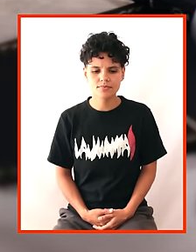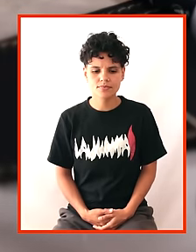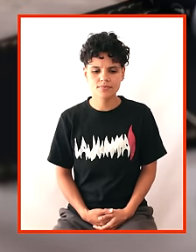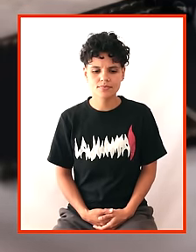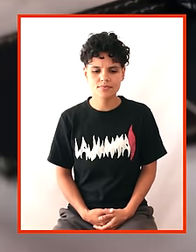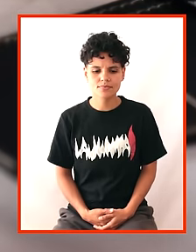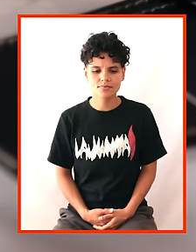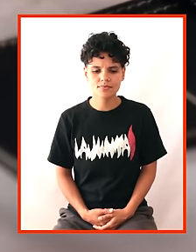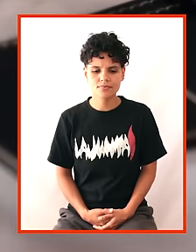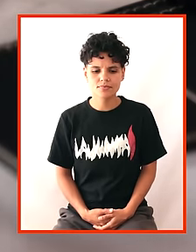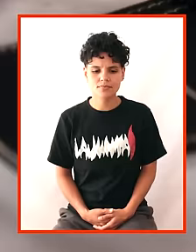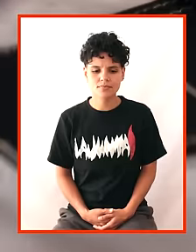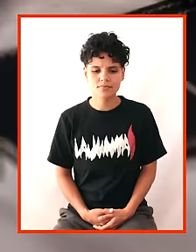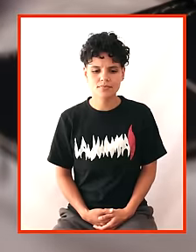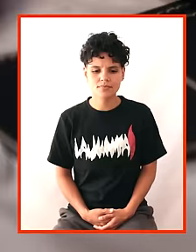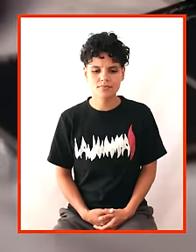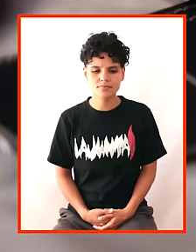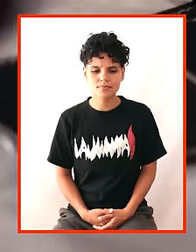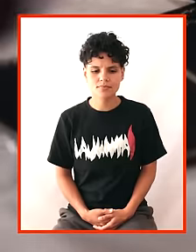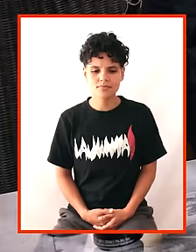Sí, está bien, sí.